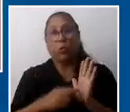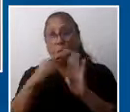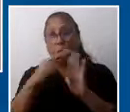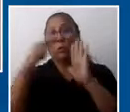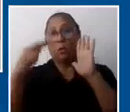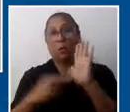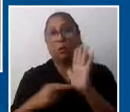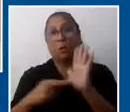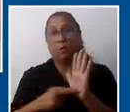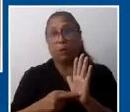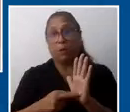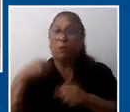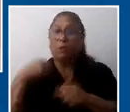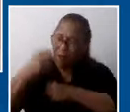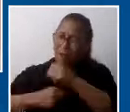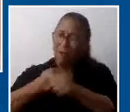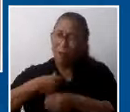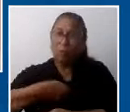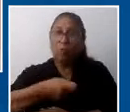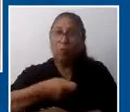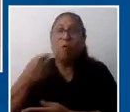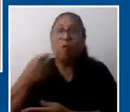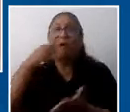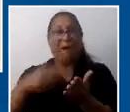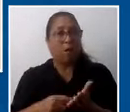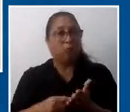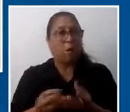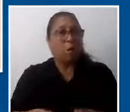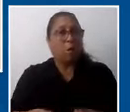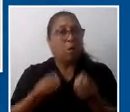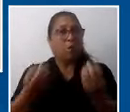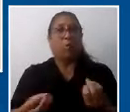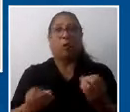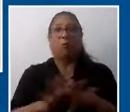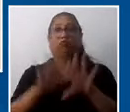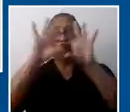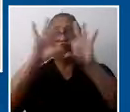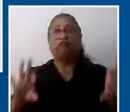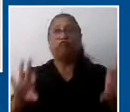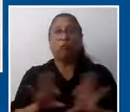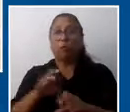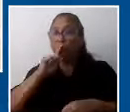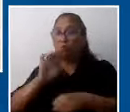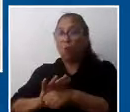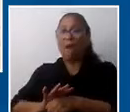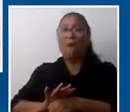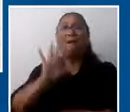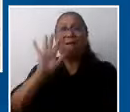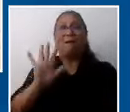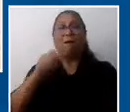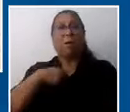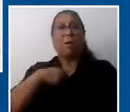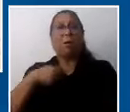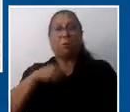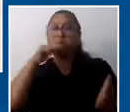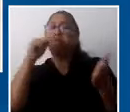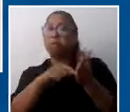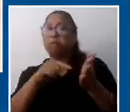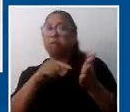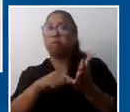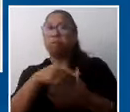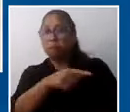reglamentarias que emite cada año, establece un formato de declaración jurada en la cual se puede hacer mención